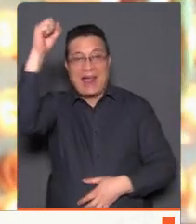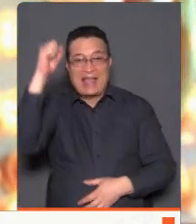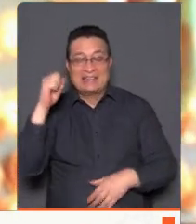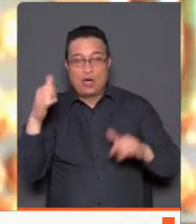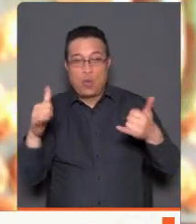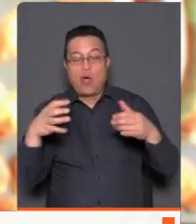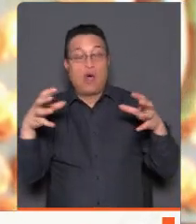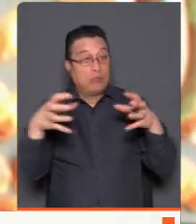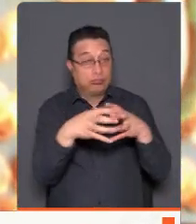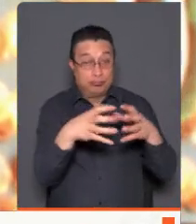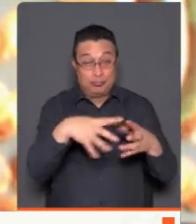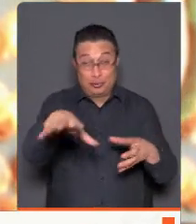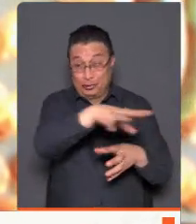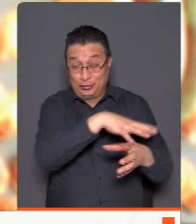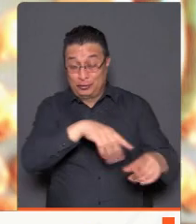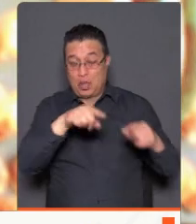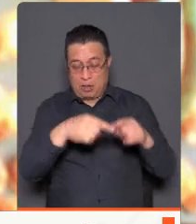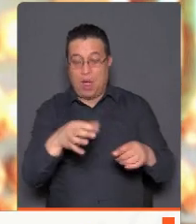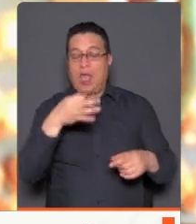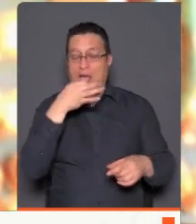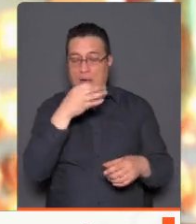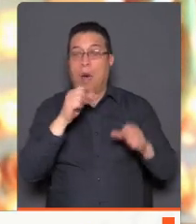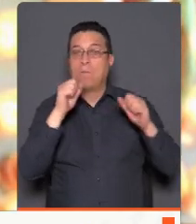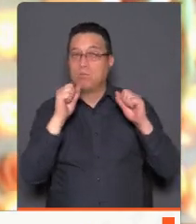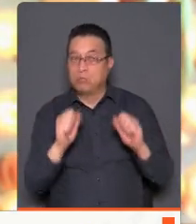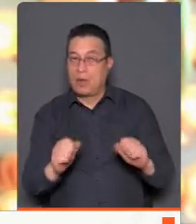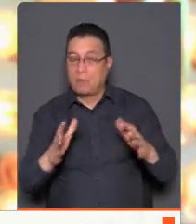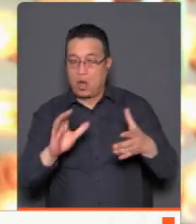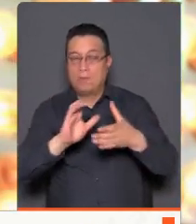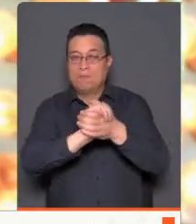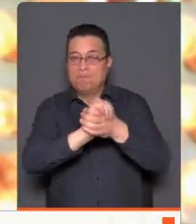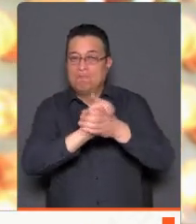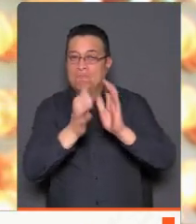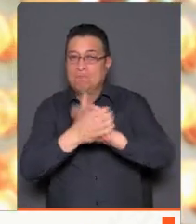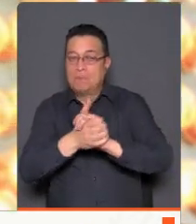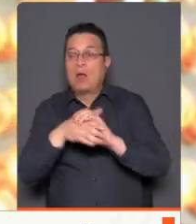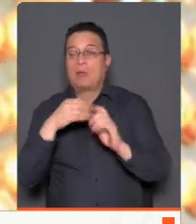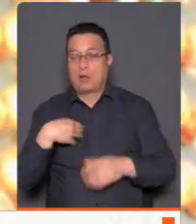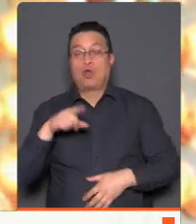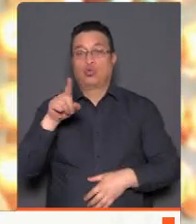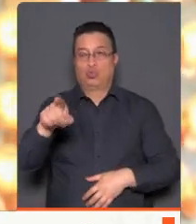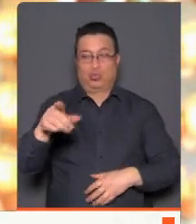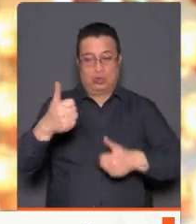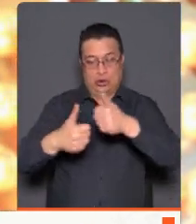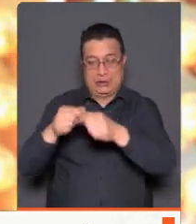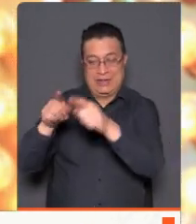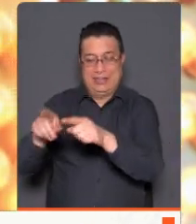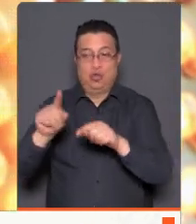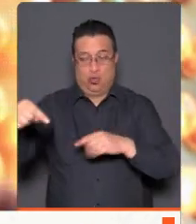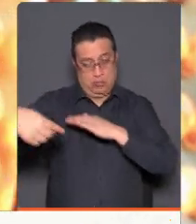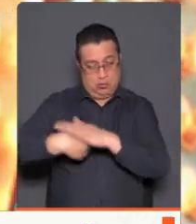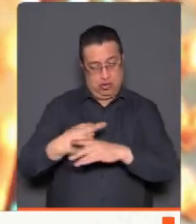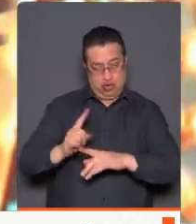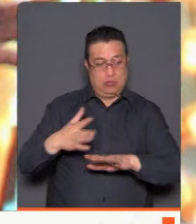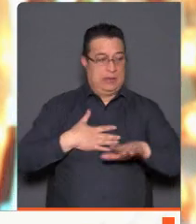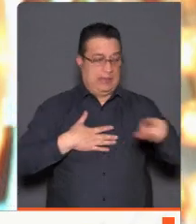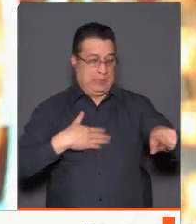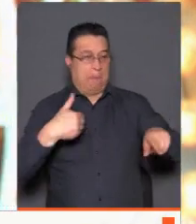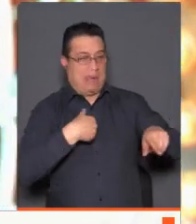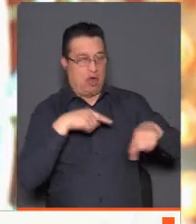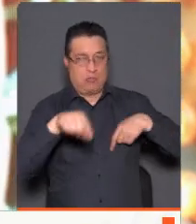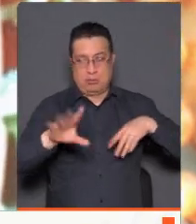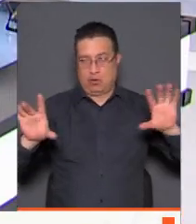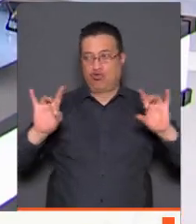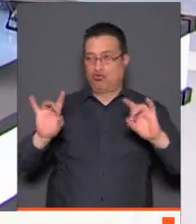los actores y eventualmente se habrían podido coludir o decidir, ¿sabes qué? Tú compite acá, tú no te metas aquí, déjame esto a mí. Sigamos como estábamos